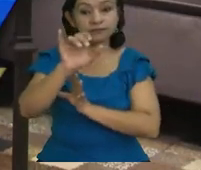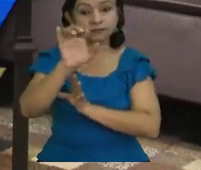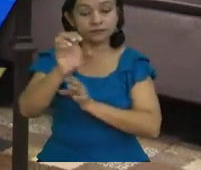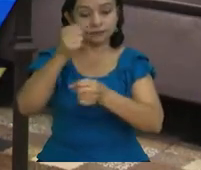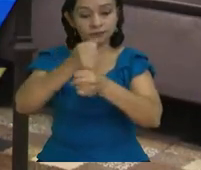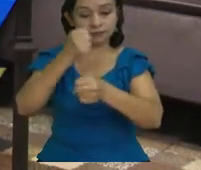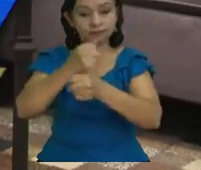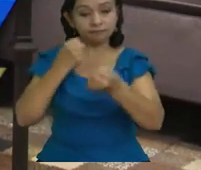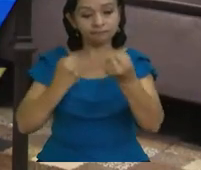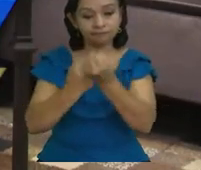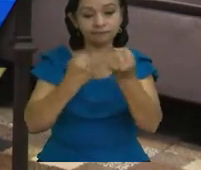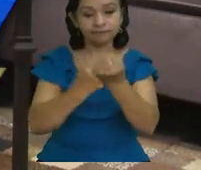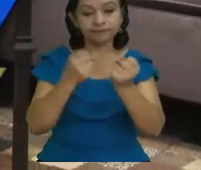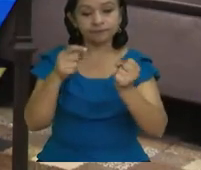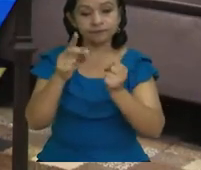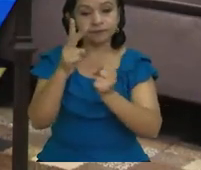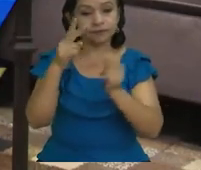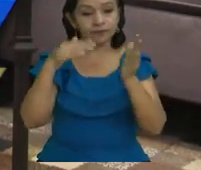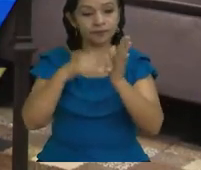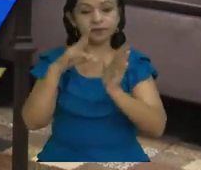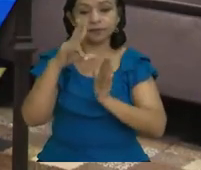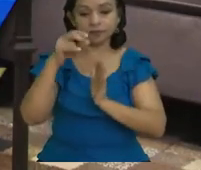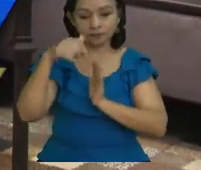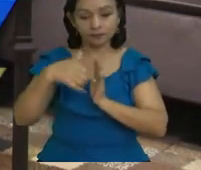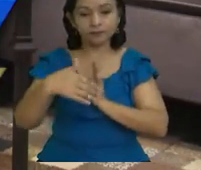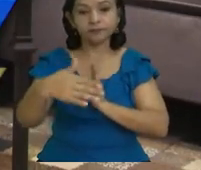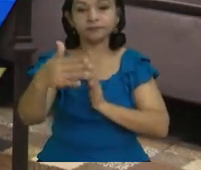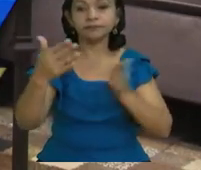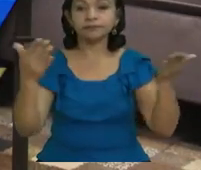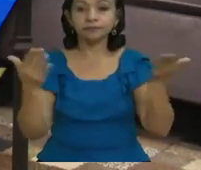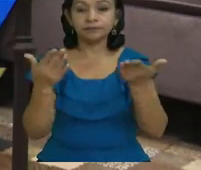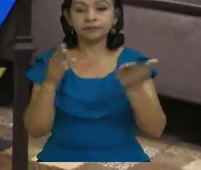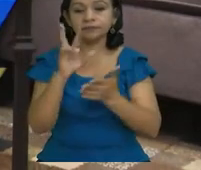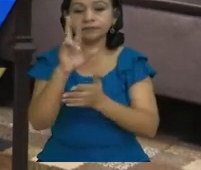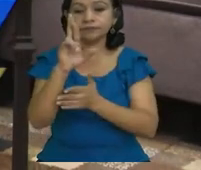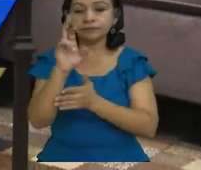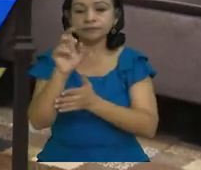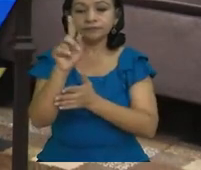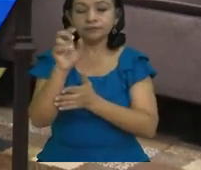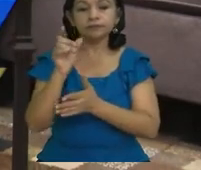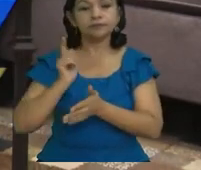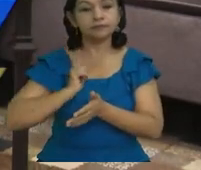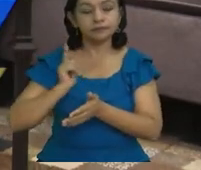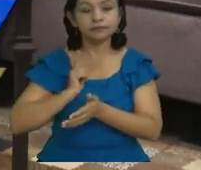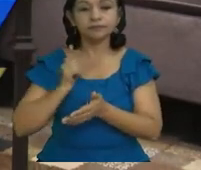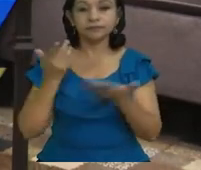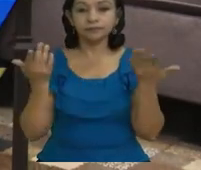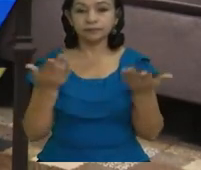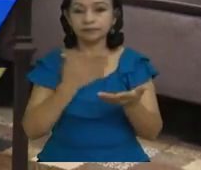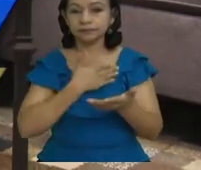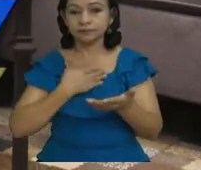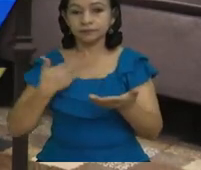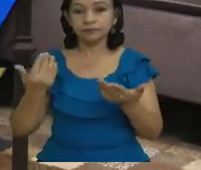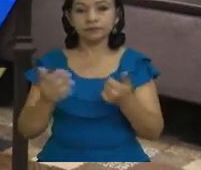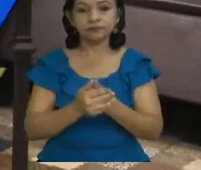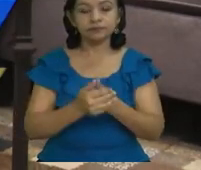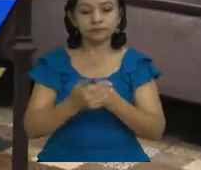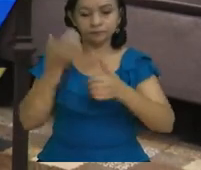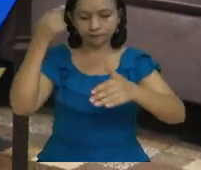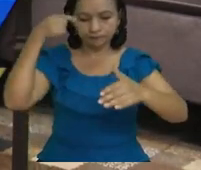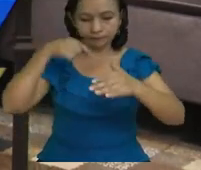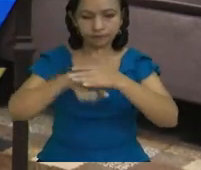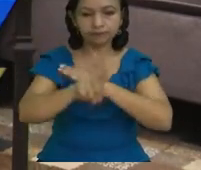este 2020? Claro que sí. Por ejemplo, mira, una de las metas o de los retos que tenemos, por así, que es llegar a una meta